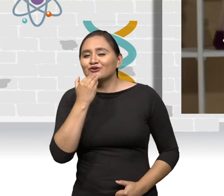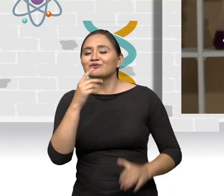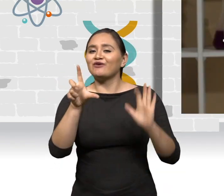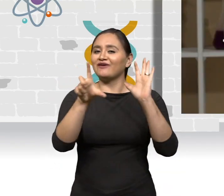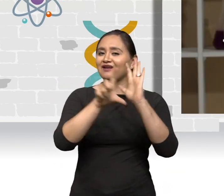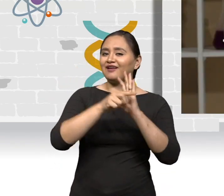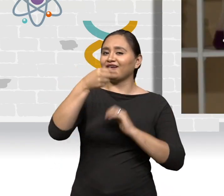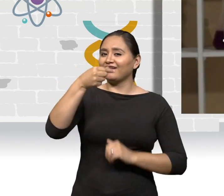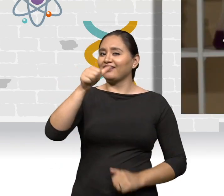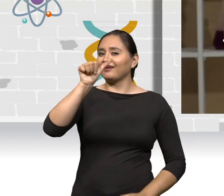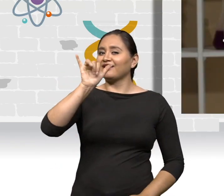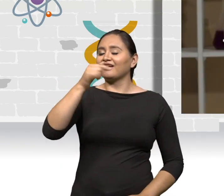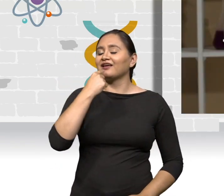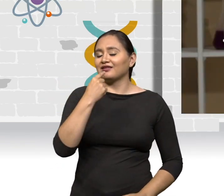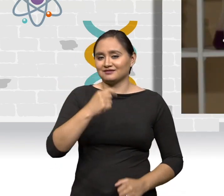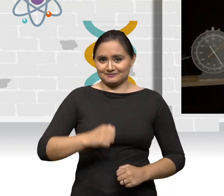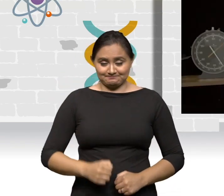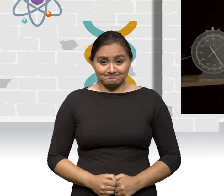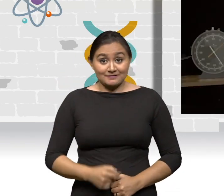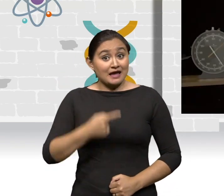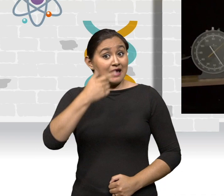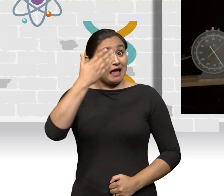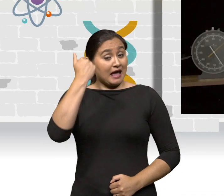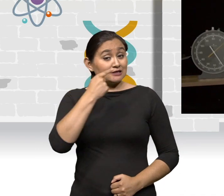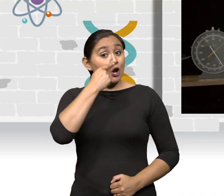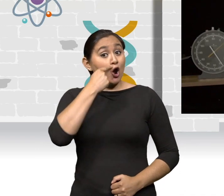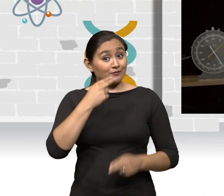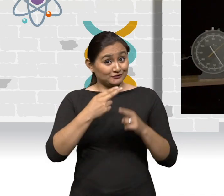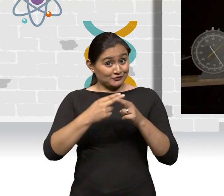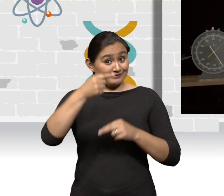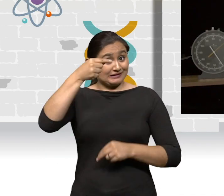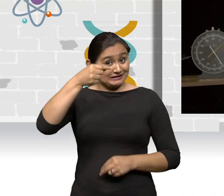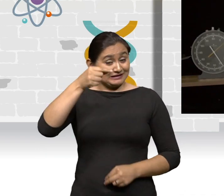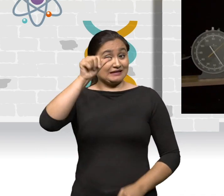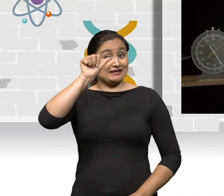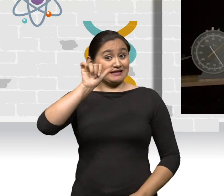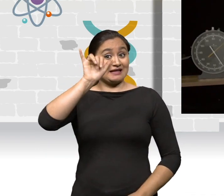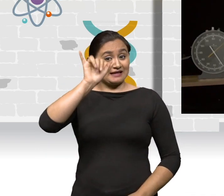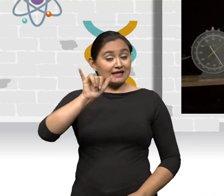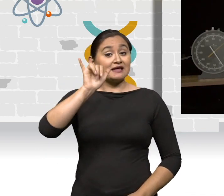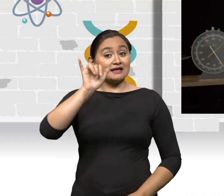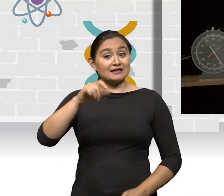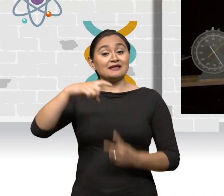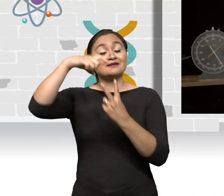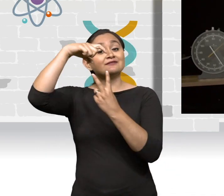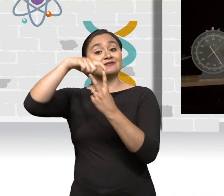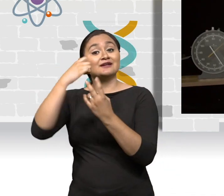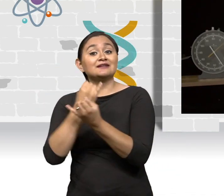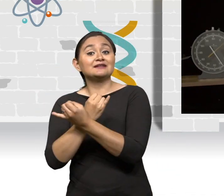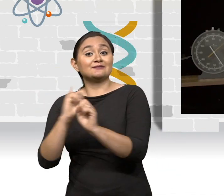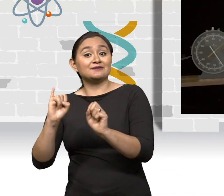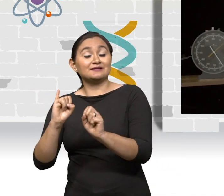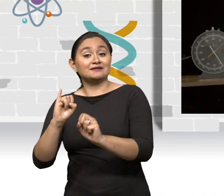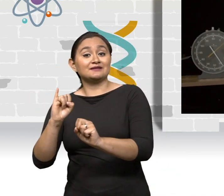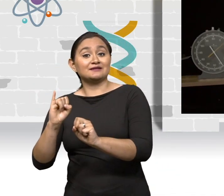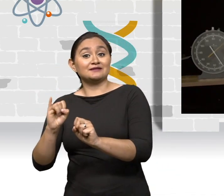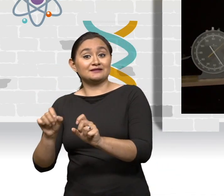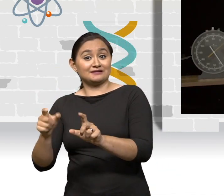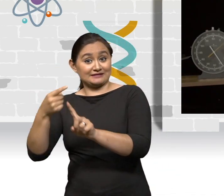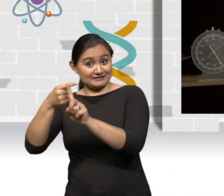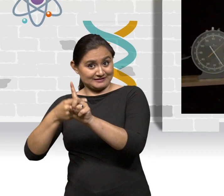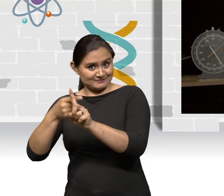se determinó la ley de Gay-Lussac y qué afirma. Gay-Lussac escogió como variable independiente la temperatura del gas y como